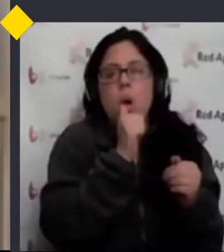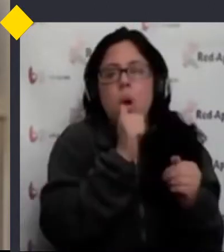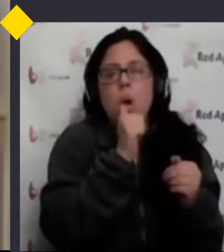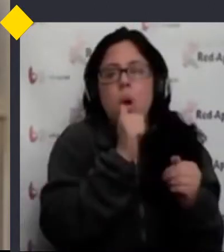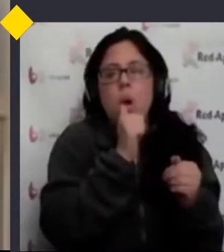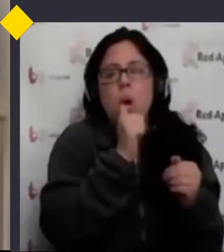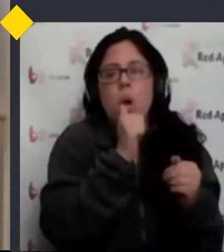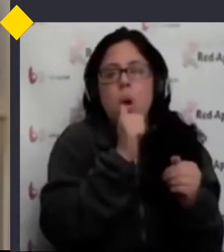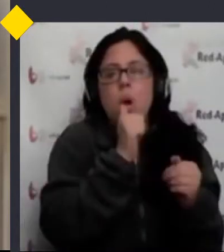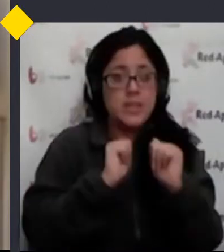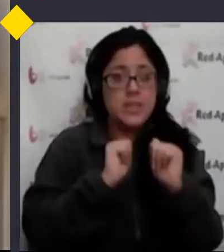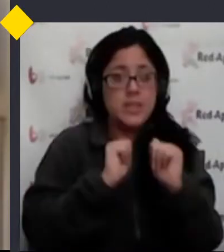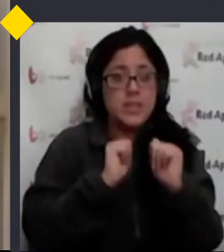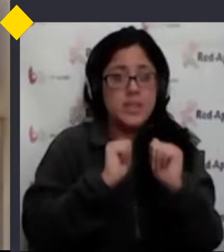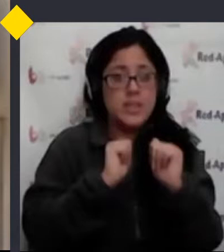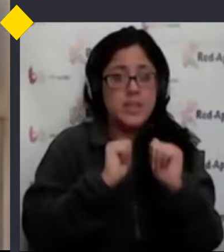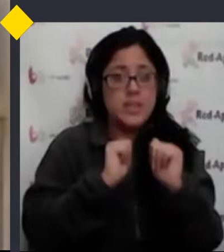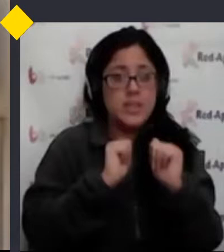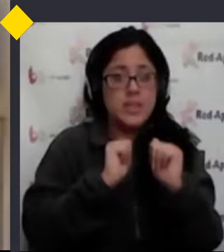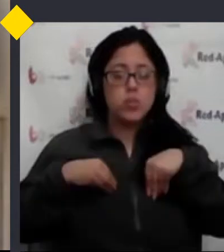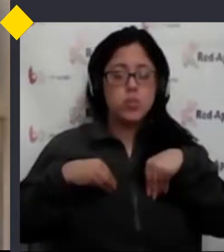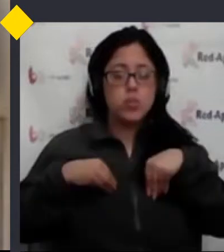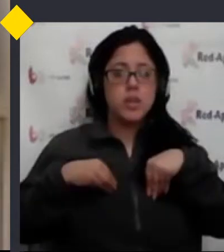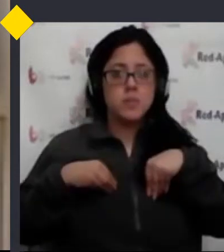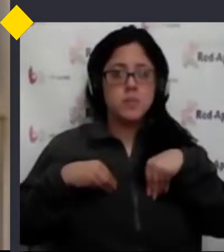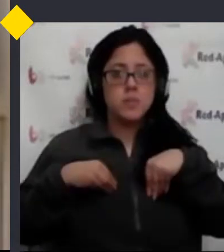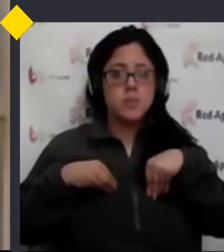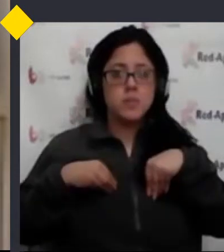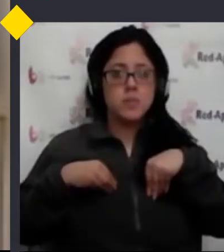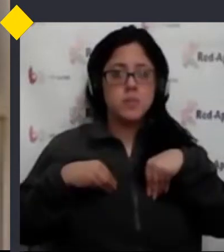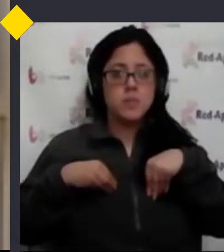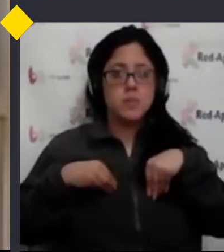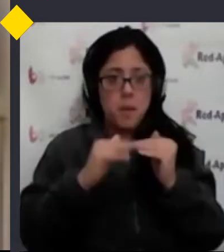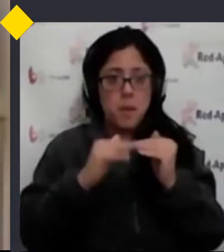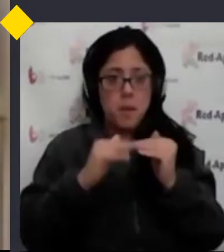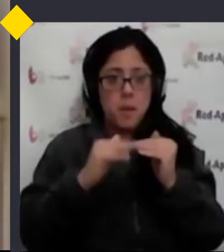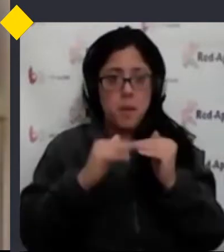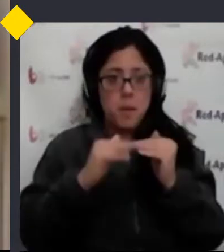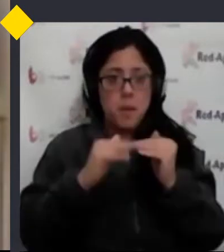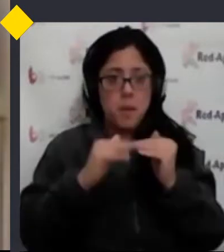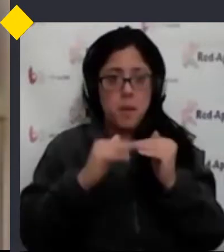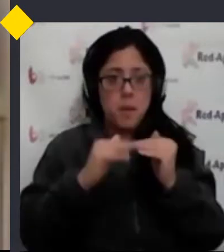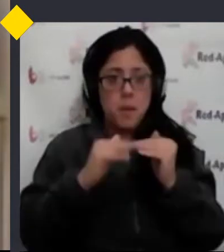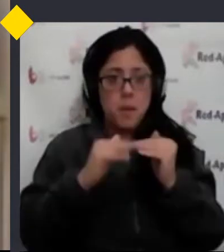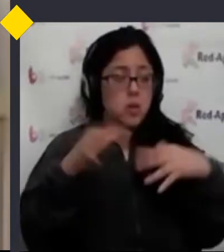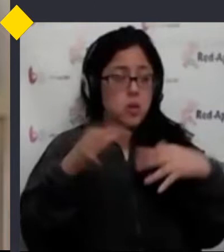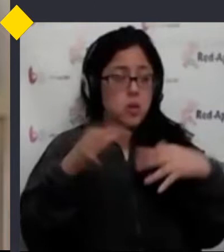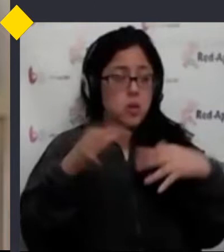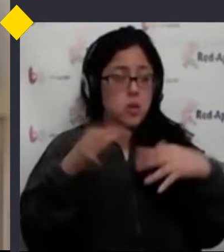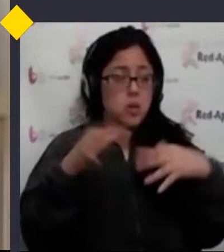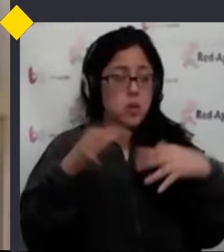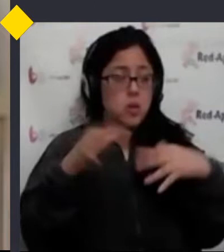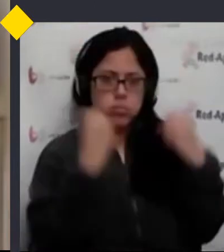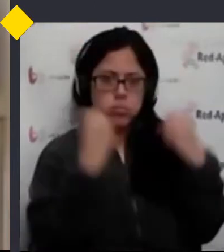las empresas asuman que, de la misma forma como la Segunda Guerra Mundial las mujeres no estuvieran dispuestas a renunciar a sus trabajos, que en